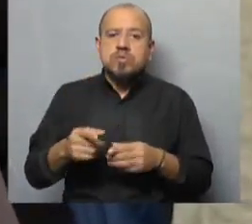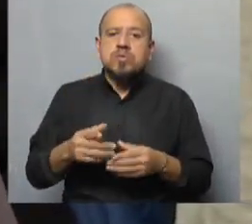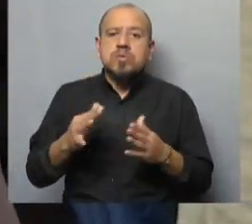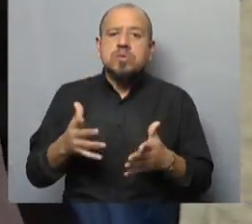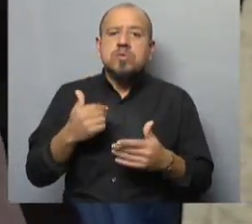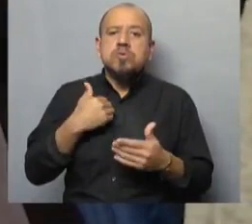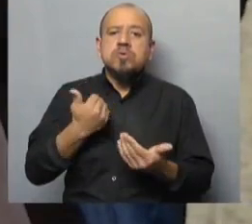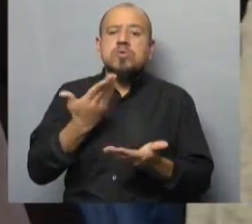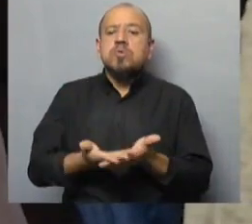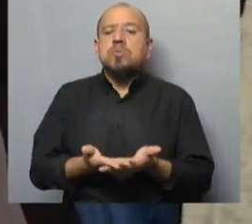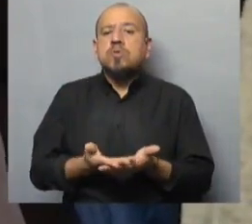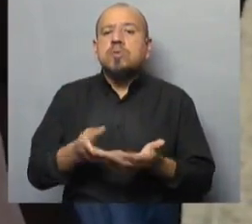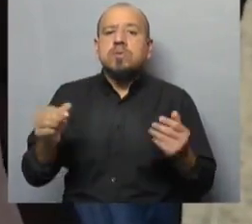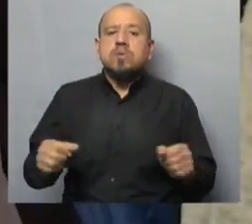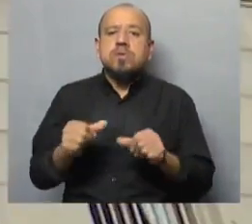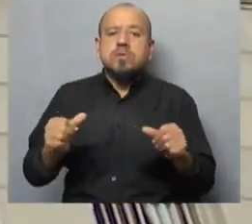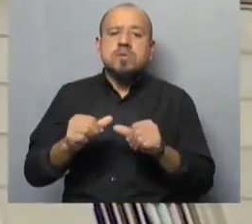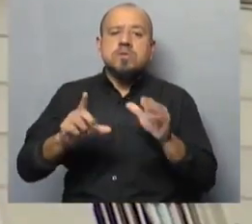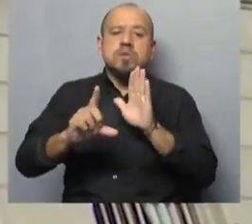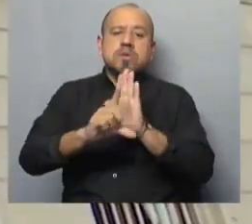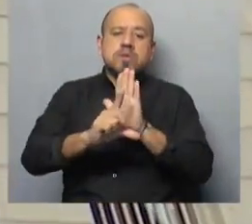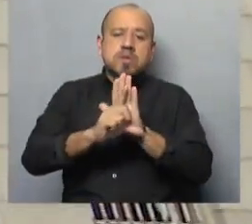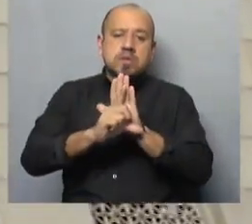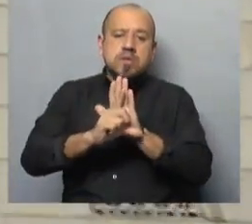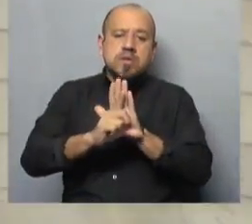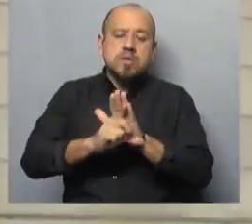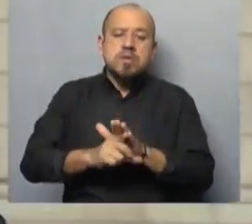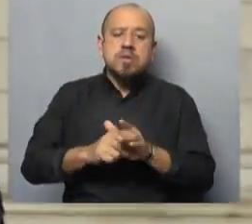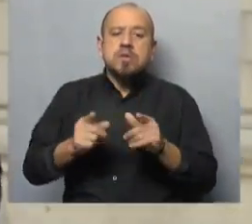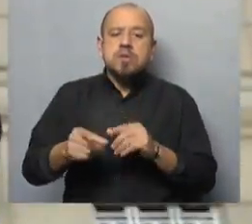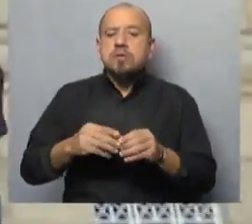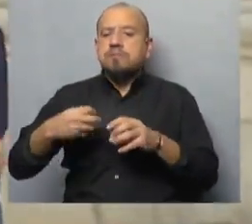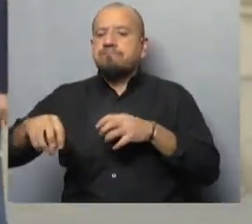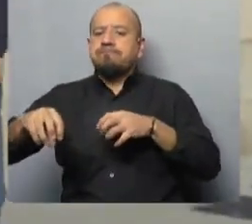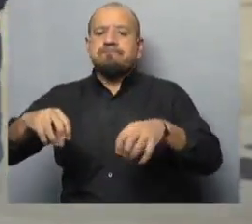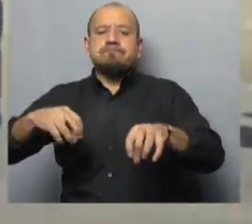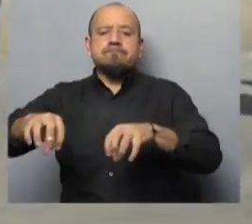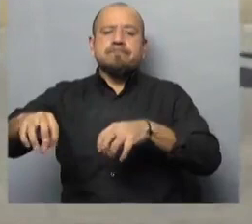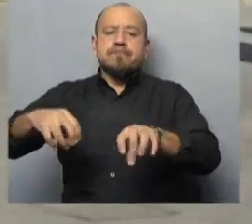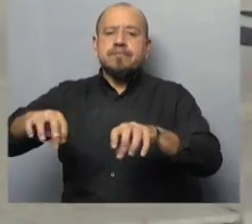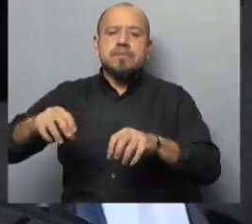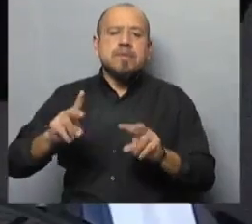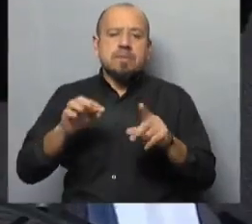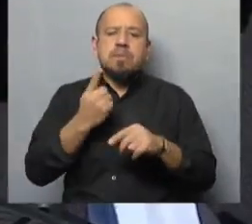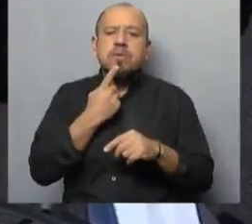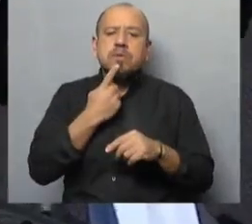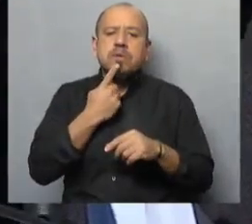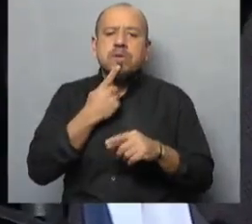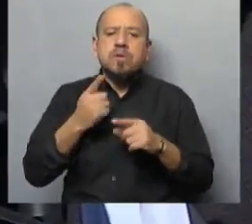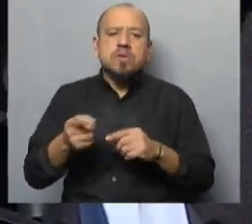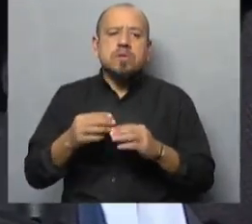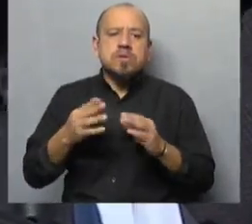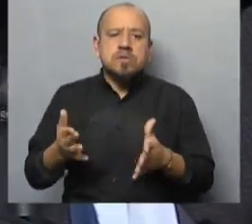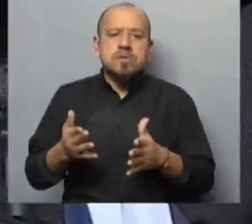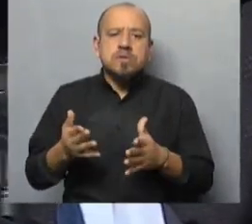que nos proponemos iniciar acciones legales la repartija de cargos como botín político es una creación